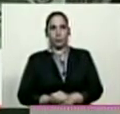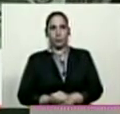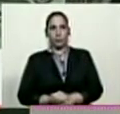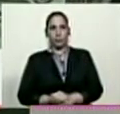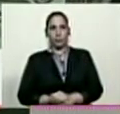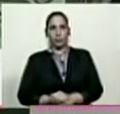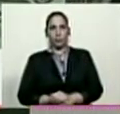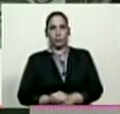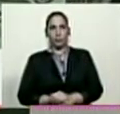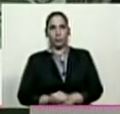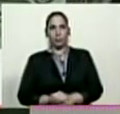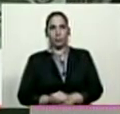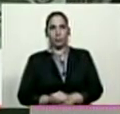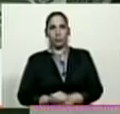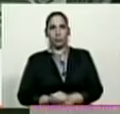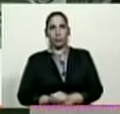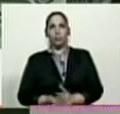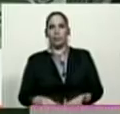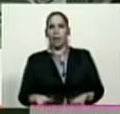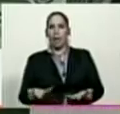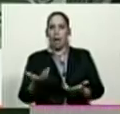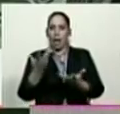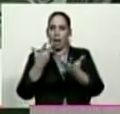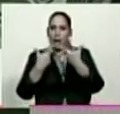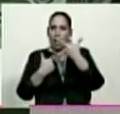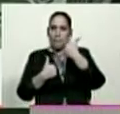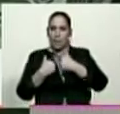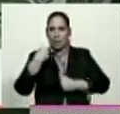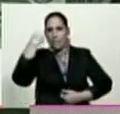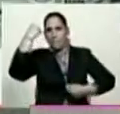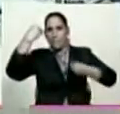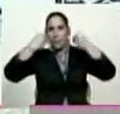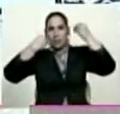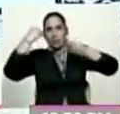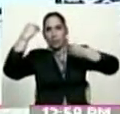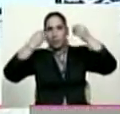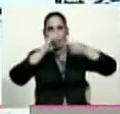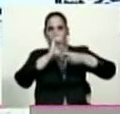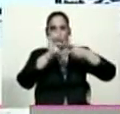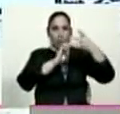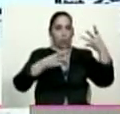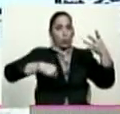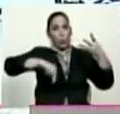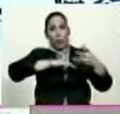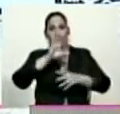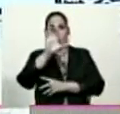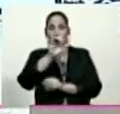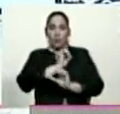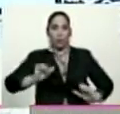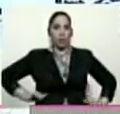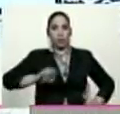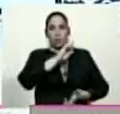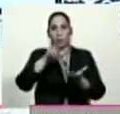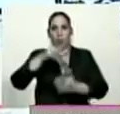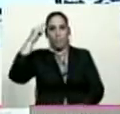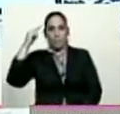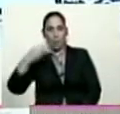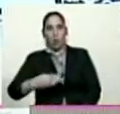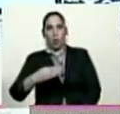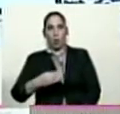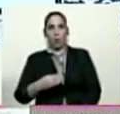debe alimentar el pensamiento estratégico de nuestro país y de nuestra Fuerza Armada.